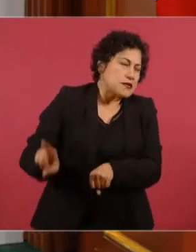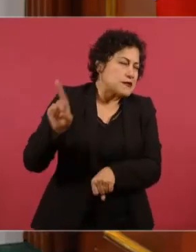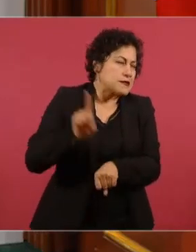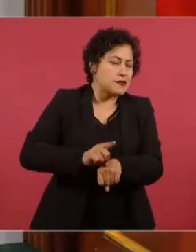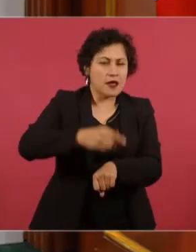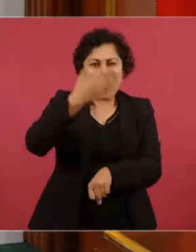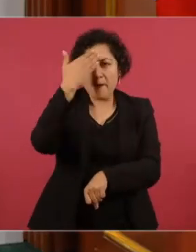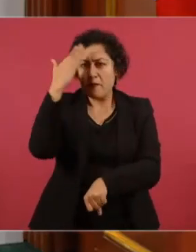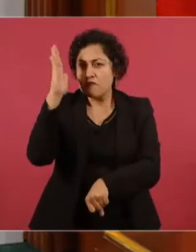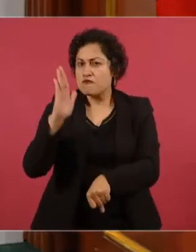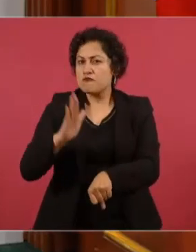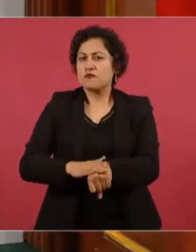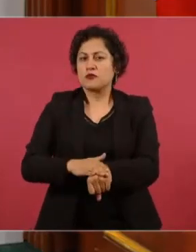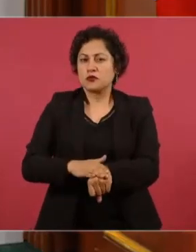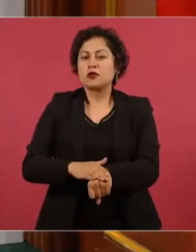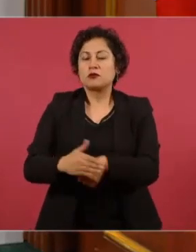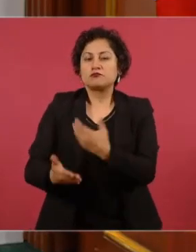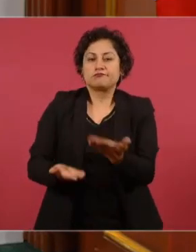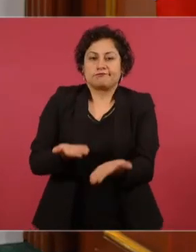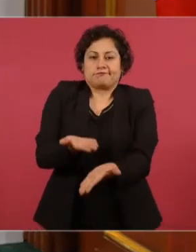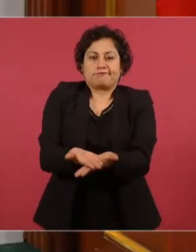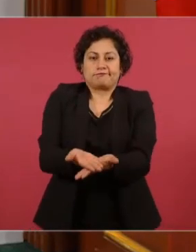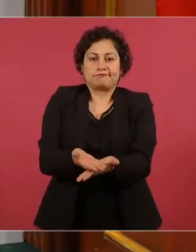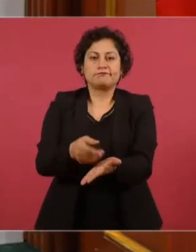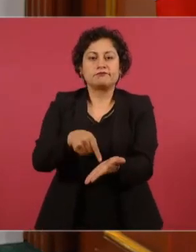las siguientes reformas constitucionales